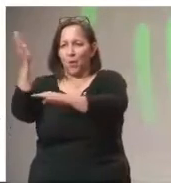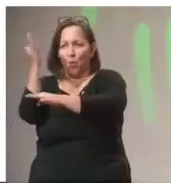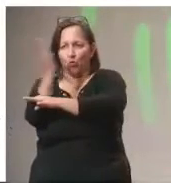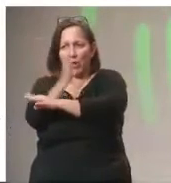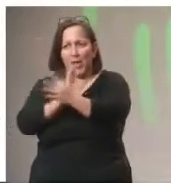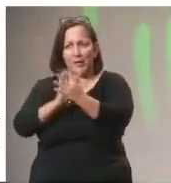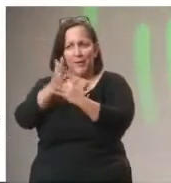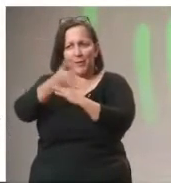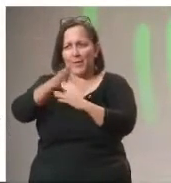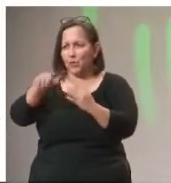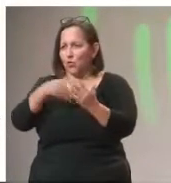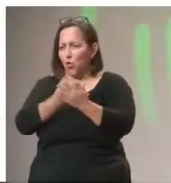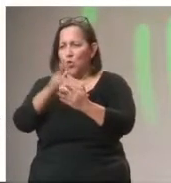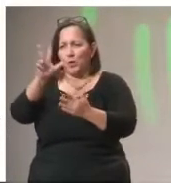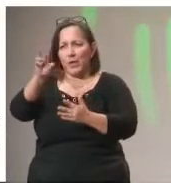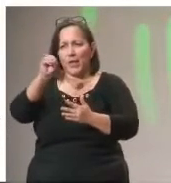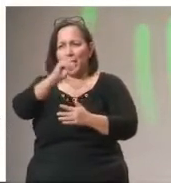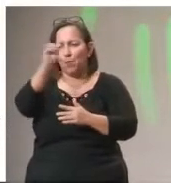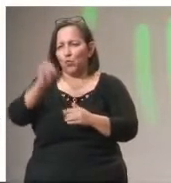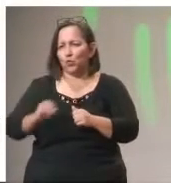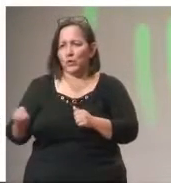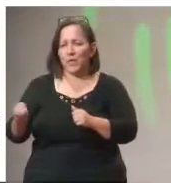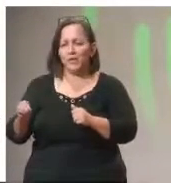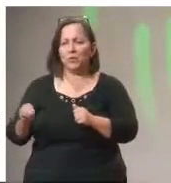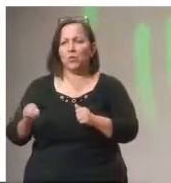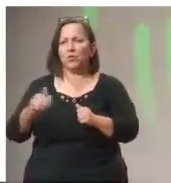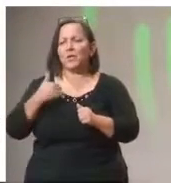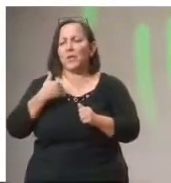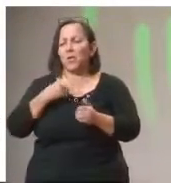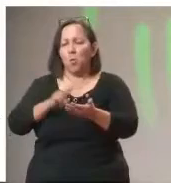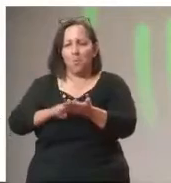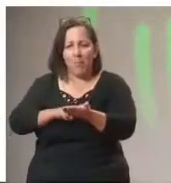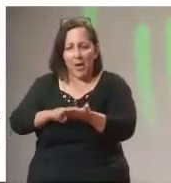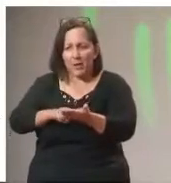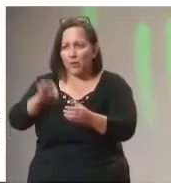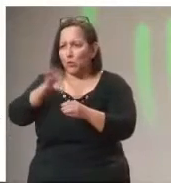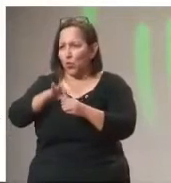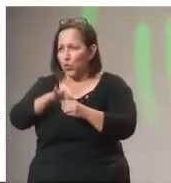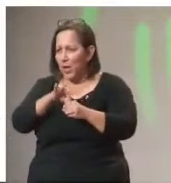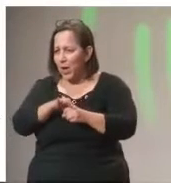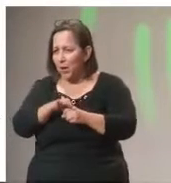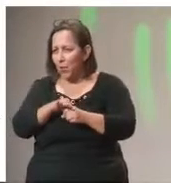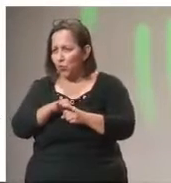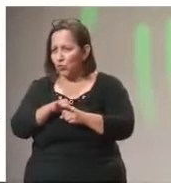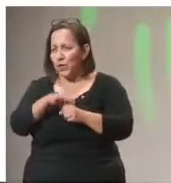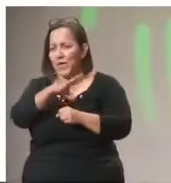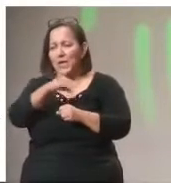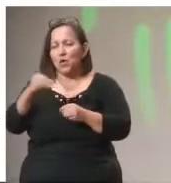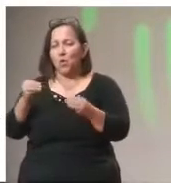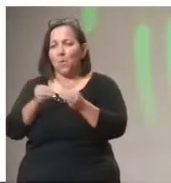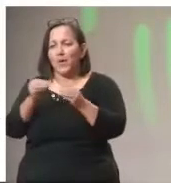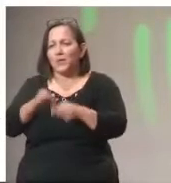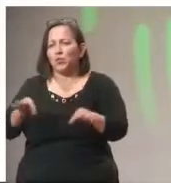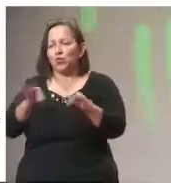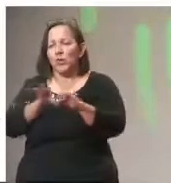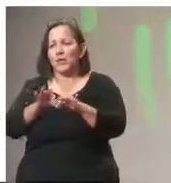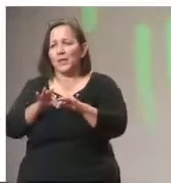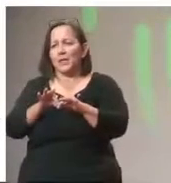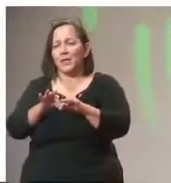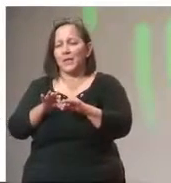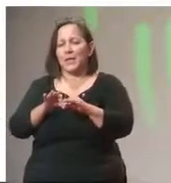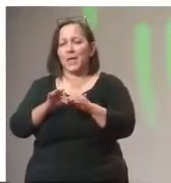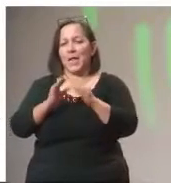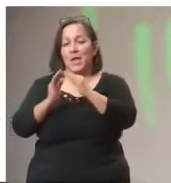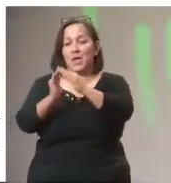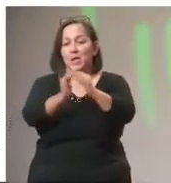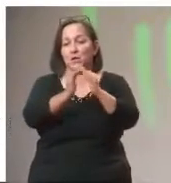como el 30%, había una proporción de pasto, cultivos, y creo que lo más importante aquí era que la mancha urbana de